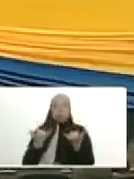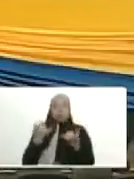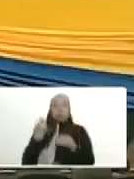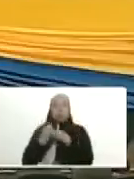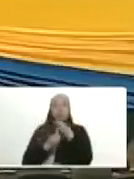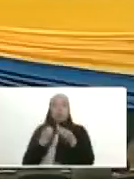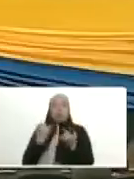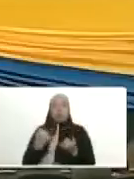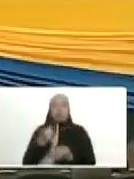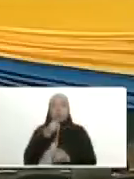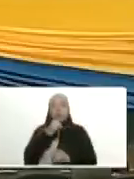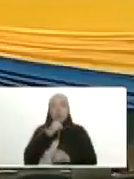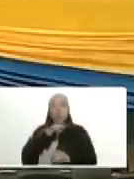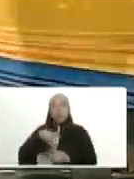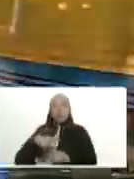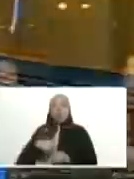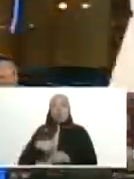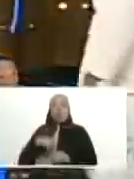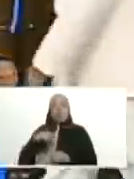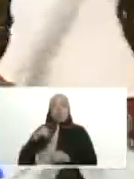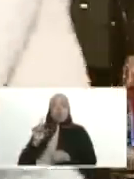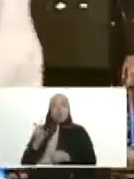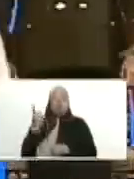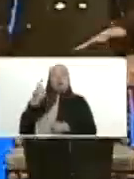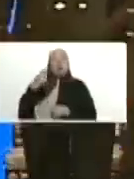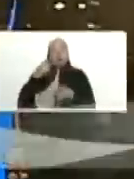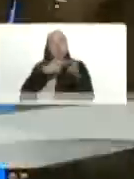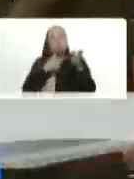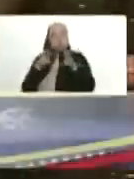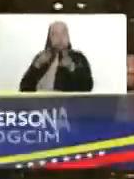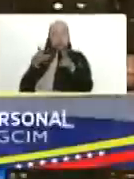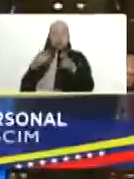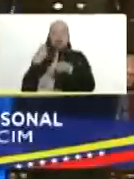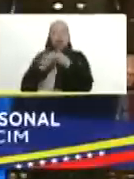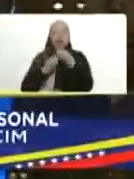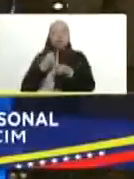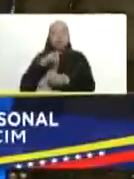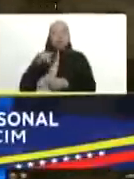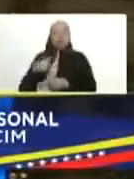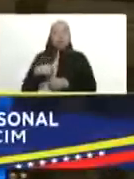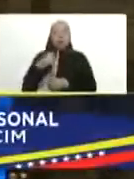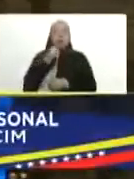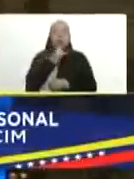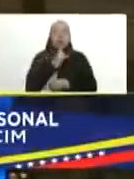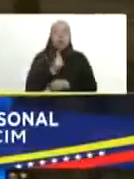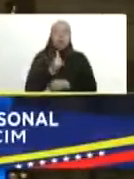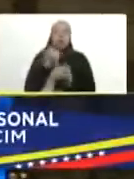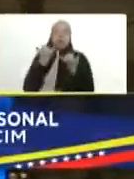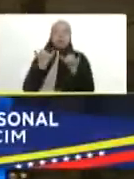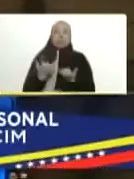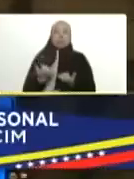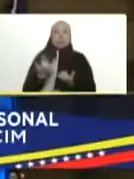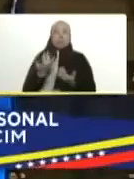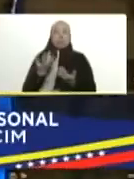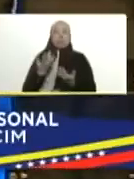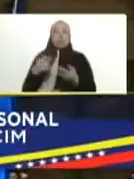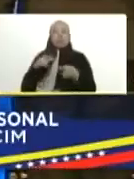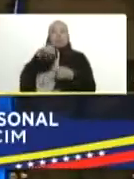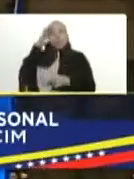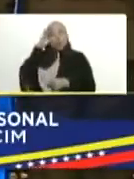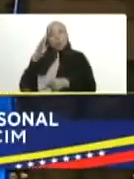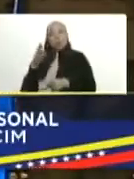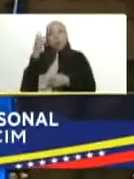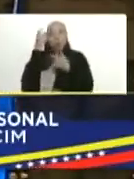antioligárquica, antiimperialista, la doctrina del pueblo en armas, sólida doctrina para alimentar el conocimiento, para llenar de moral a nuestros soldados y